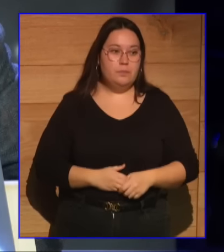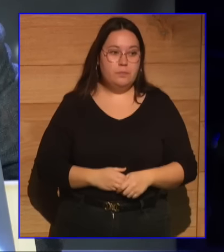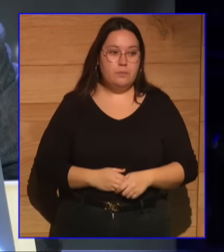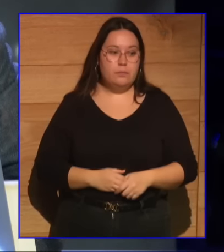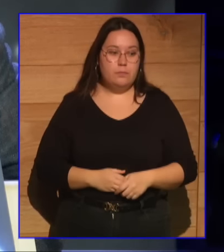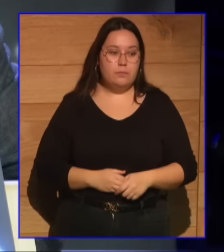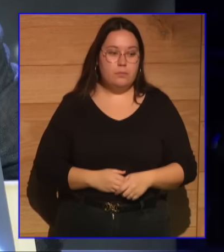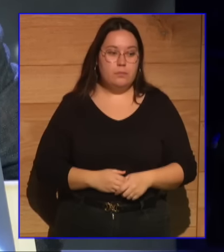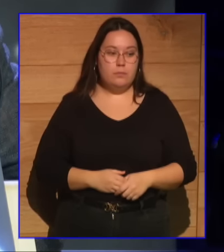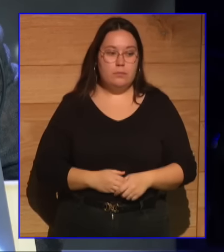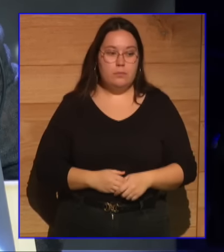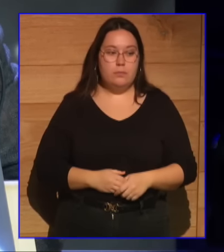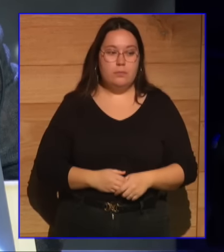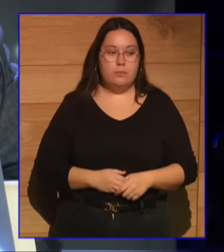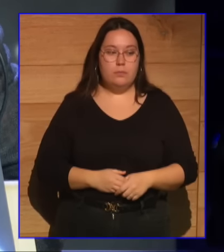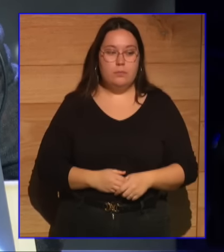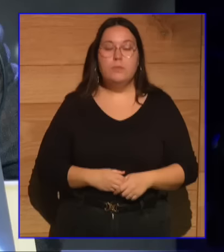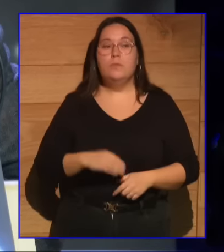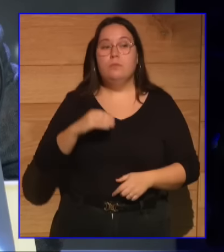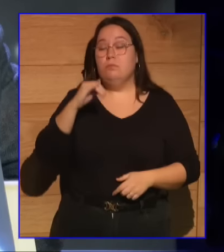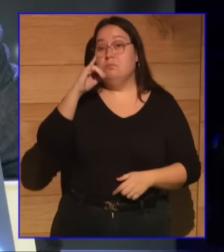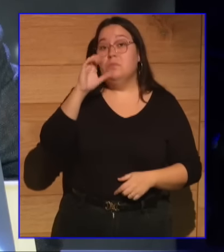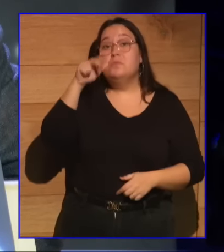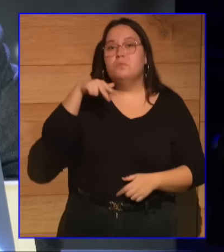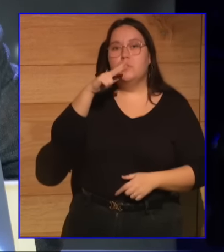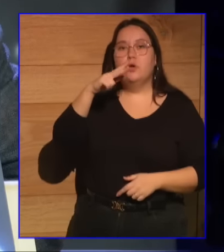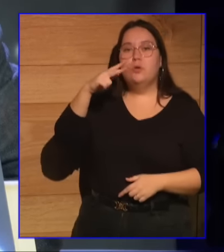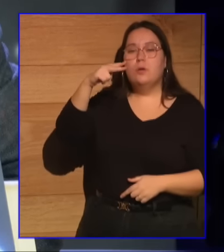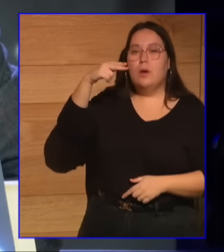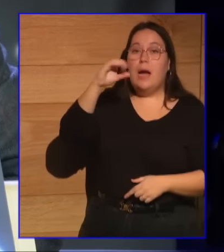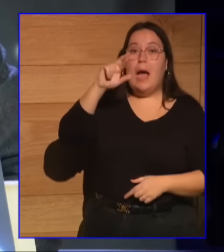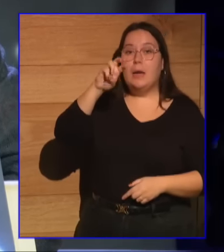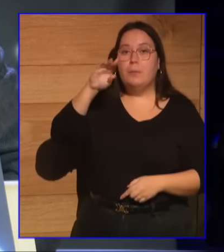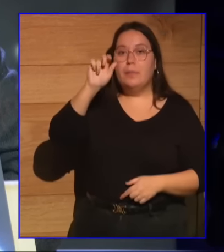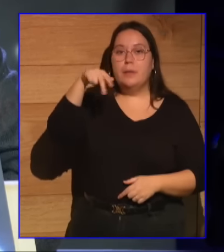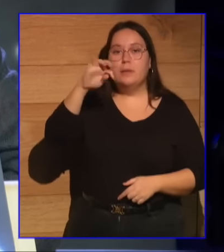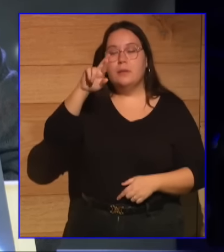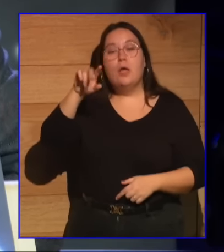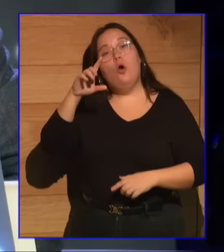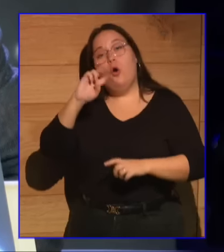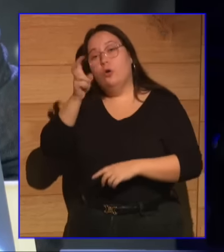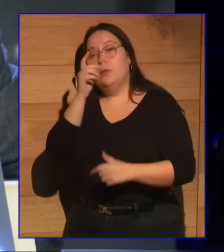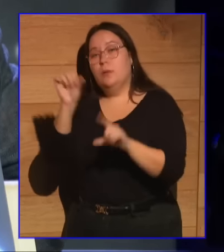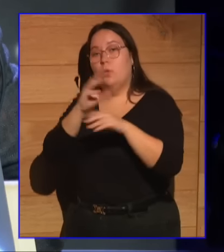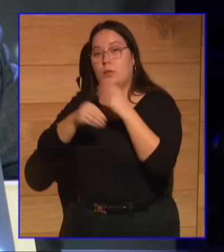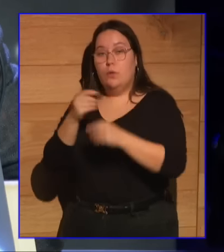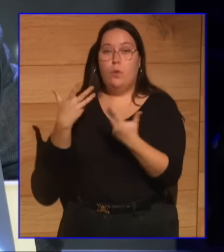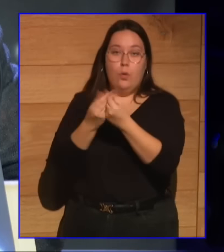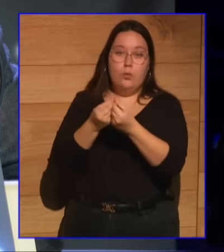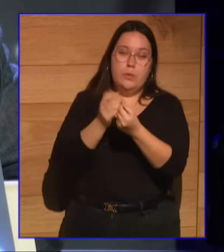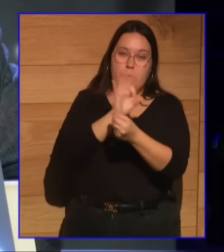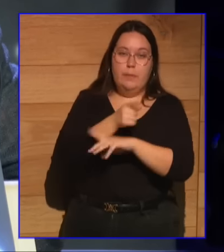que fue el operador habitual de John Carpenter y que hizo otras películas con Spielberg. En fin, capaz de manejar ese